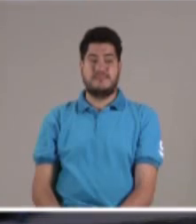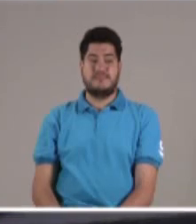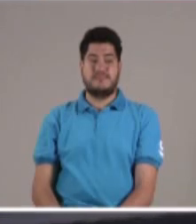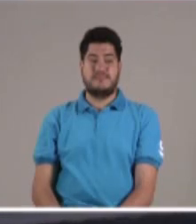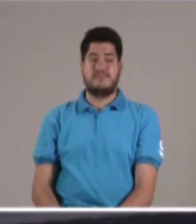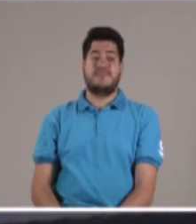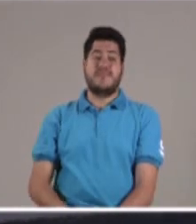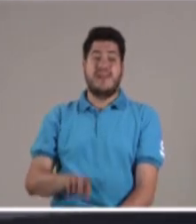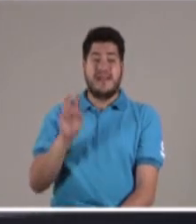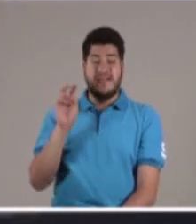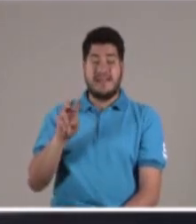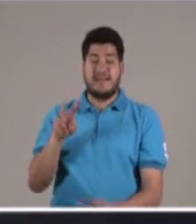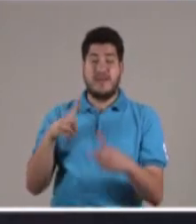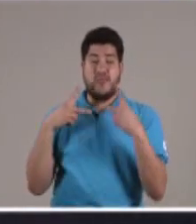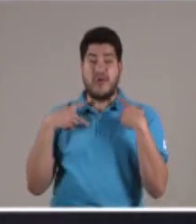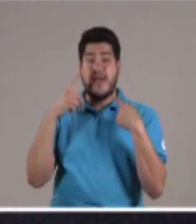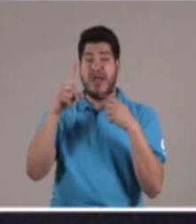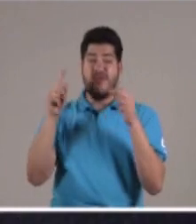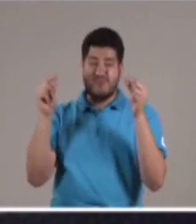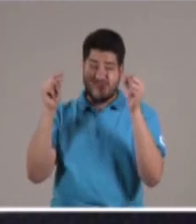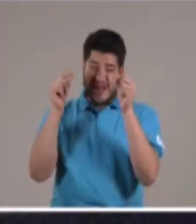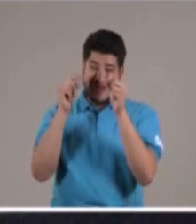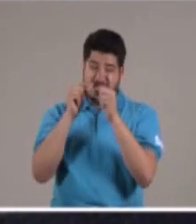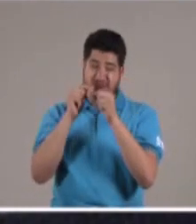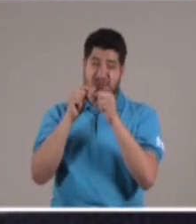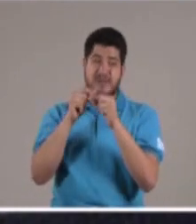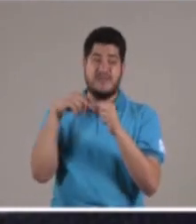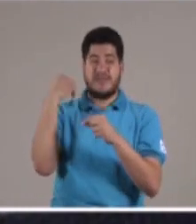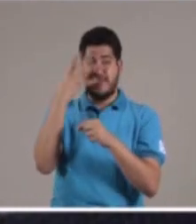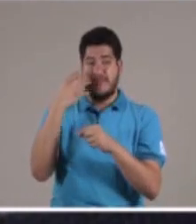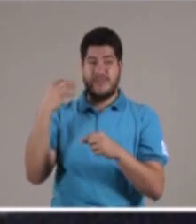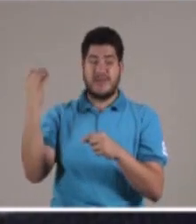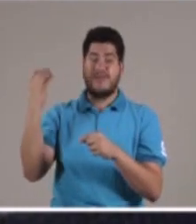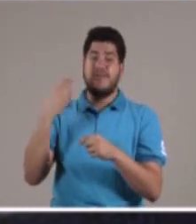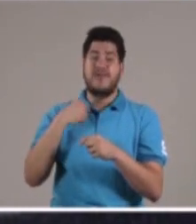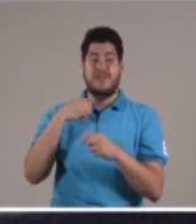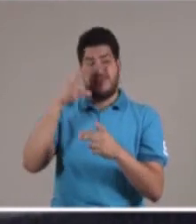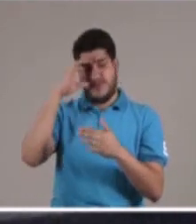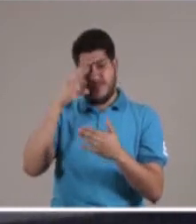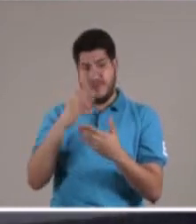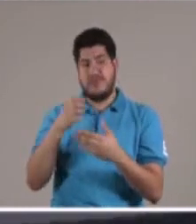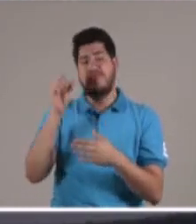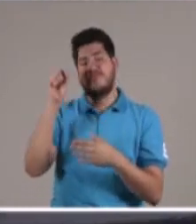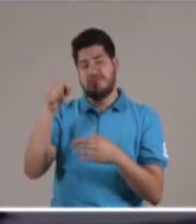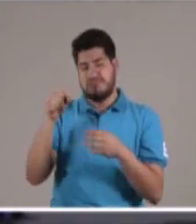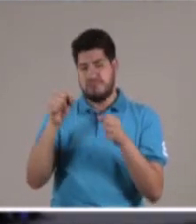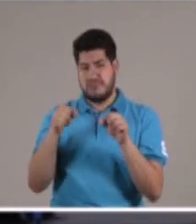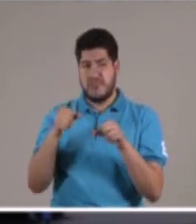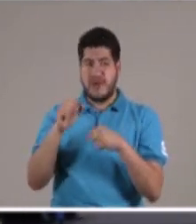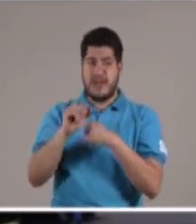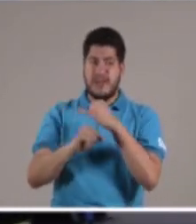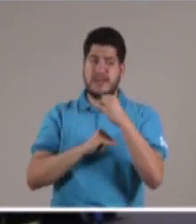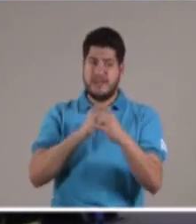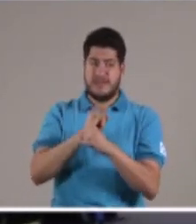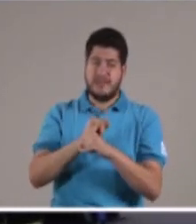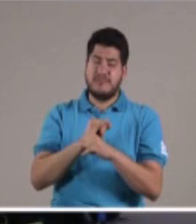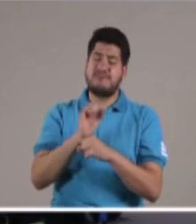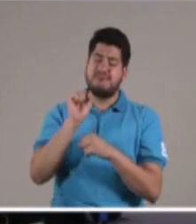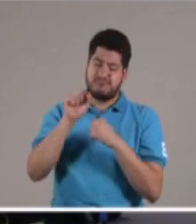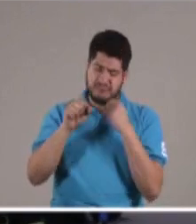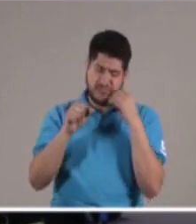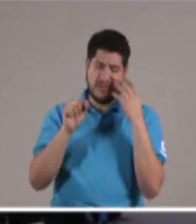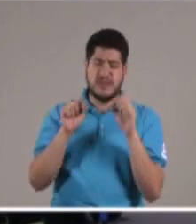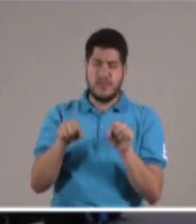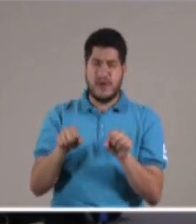tiene que haber una conexión espiritual Yo no digo que no pueda existir esa conexión vía cibernética no no no no